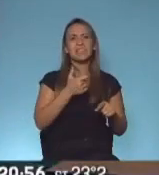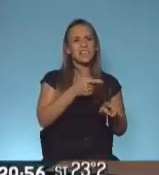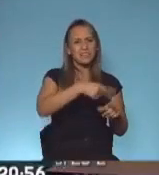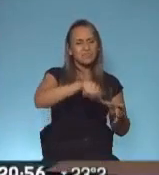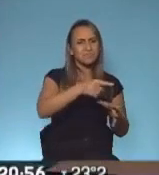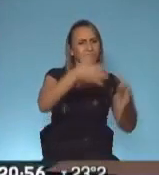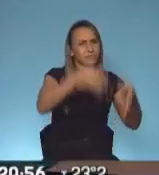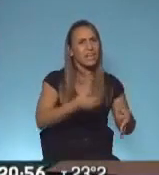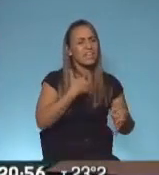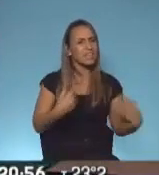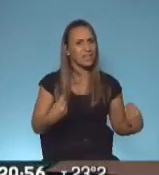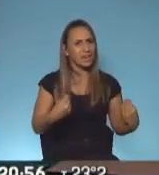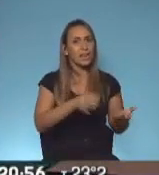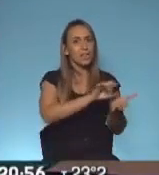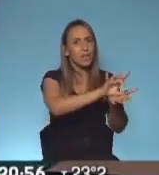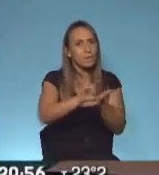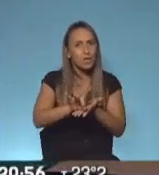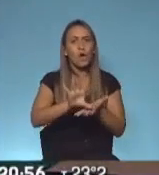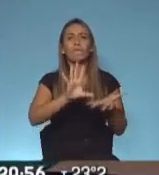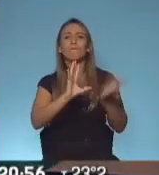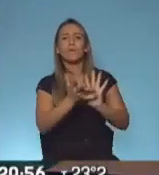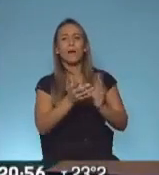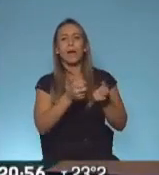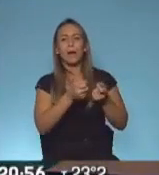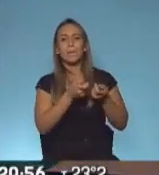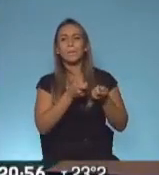o era una medida de presión